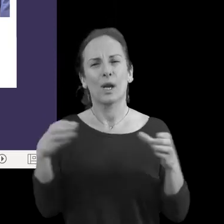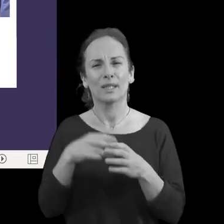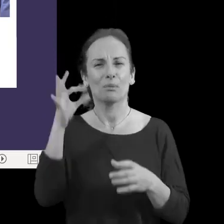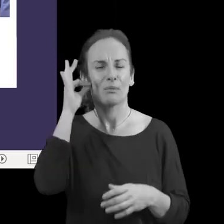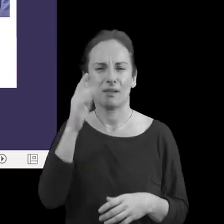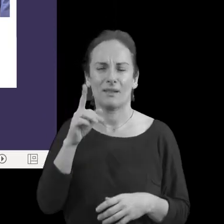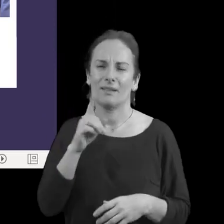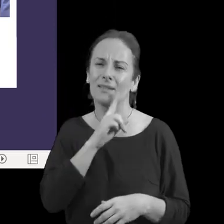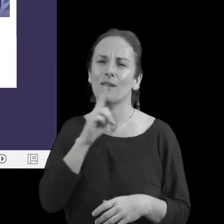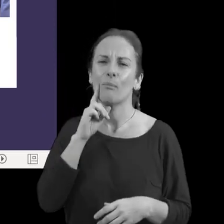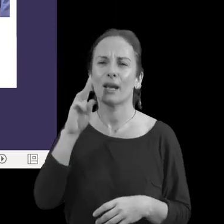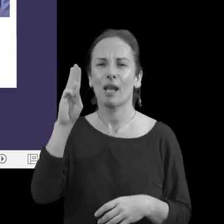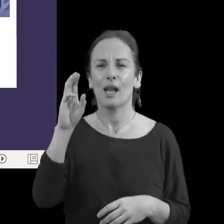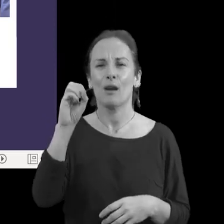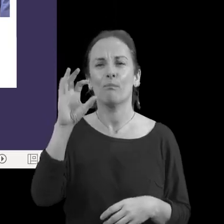las sigáis,